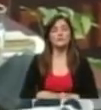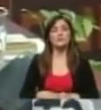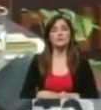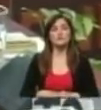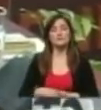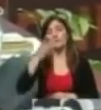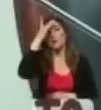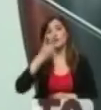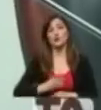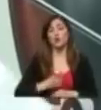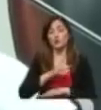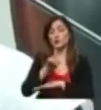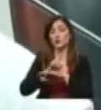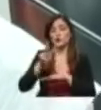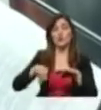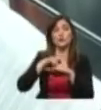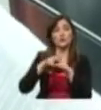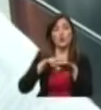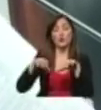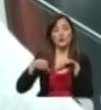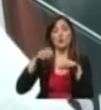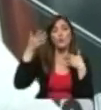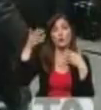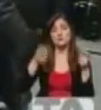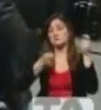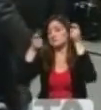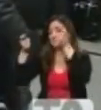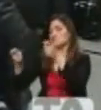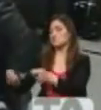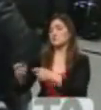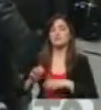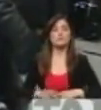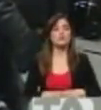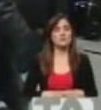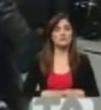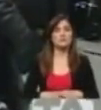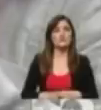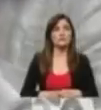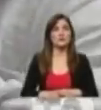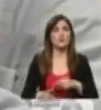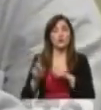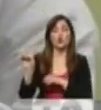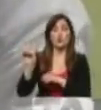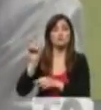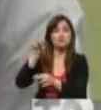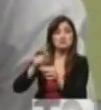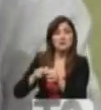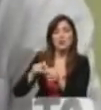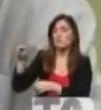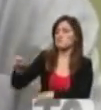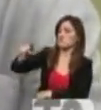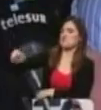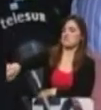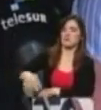fallo judicial a la Dirección Nacional de Coordinación Política para que niegue la inscripción de los directivos de Alianza